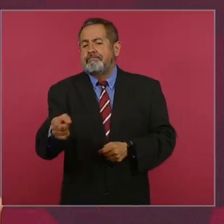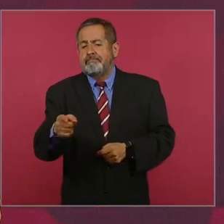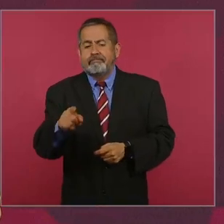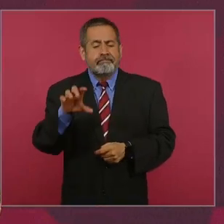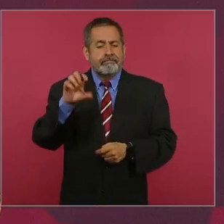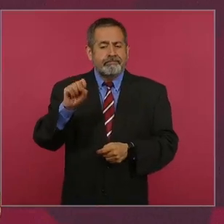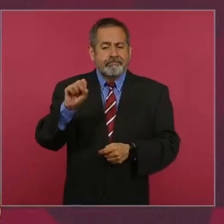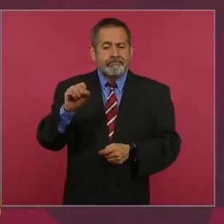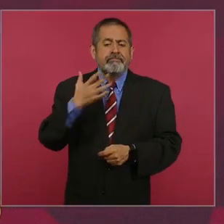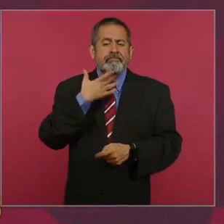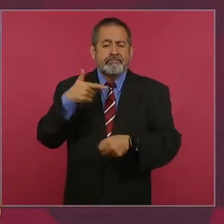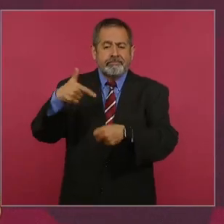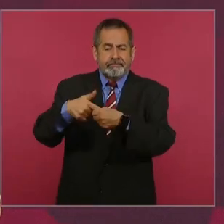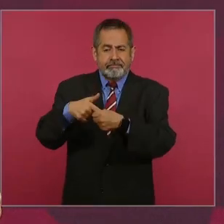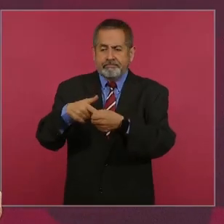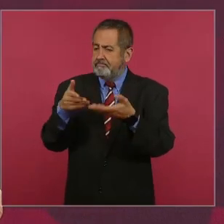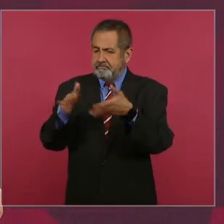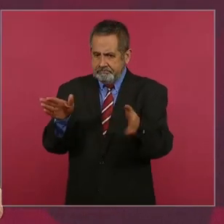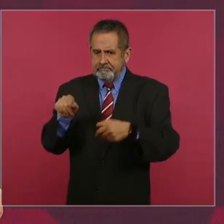gasolinerías